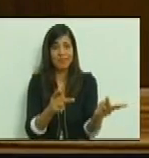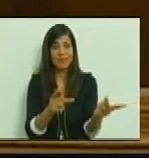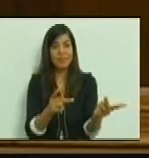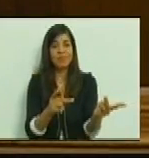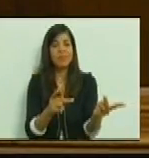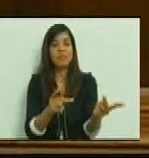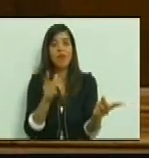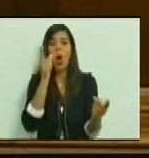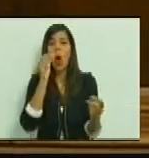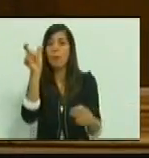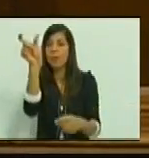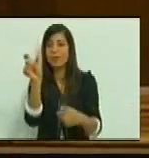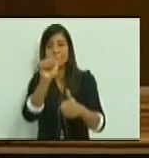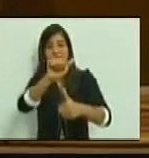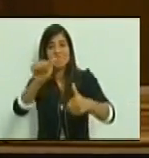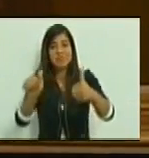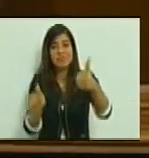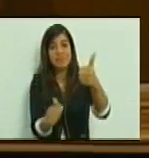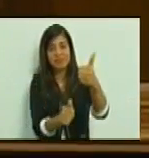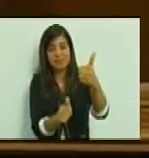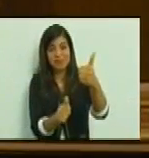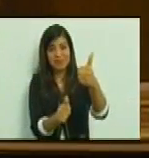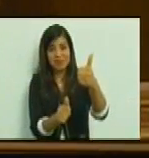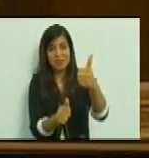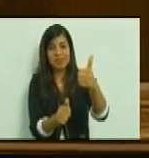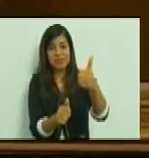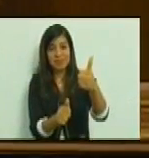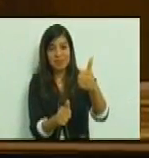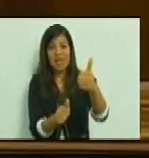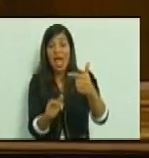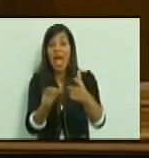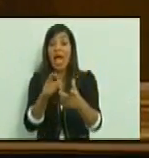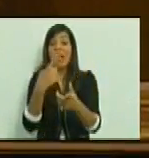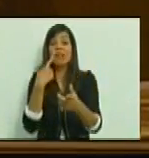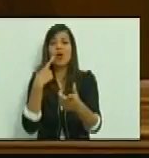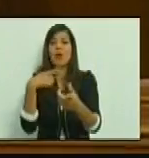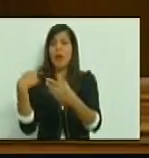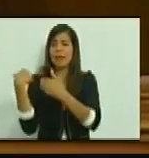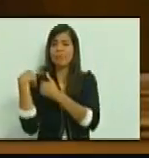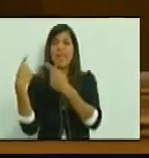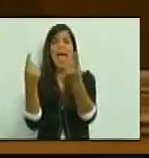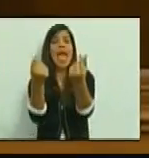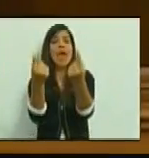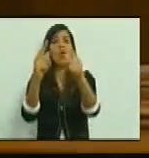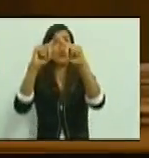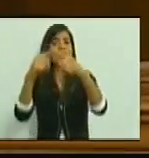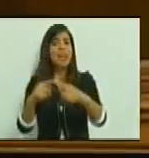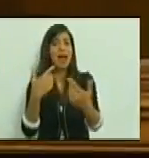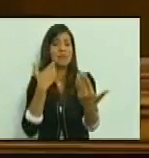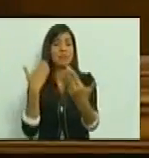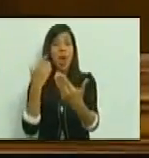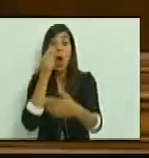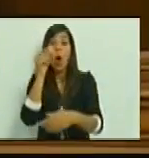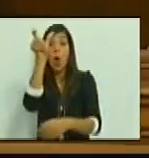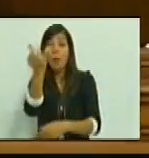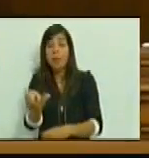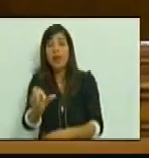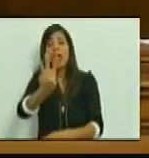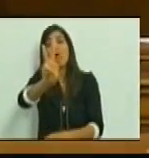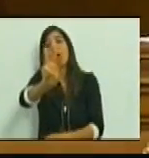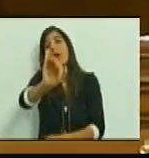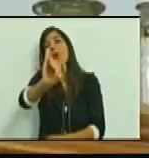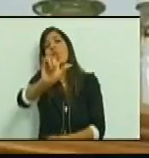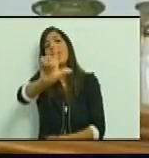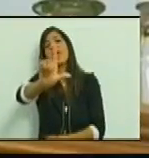al vicepresidente sectorial de Economía, al ministro Wilmar Castro Soteldo.